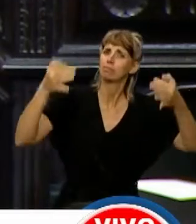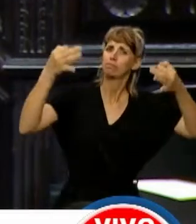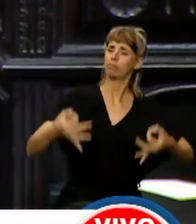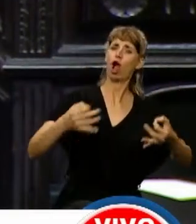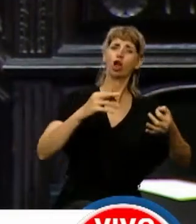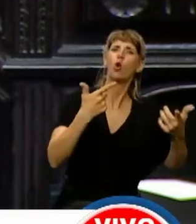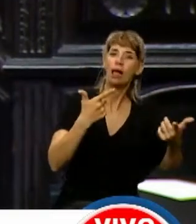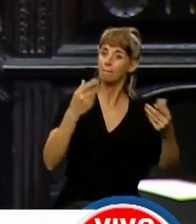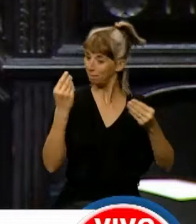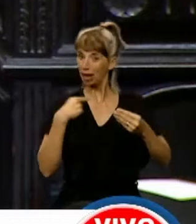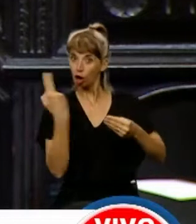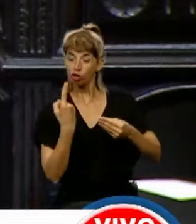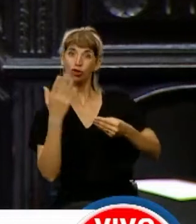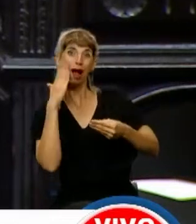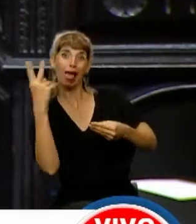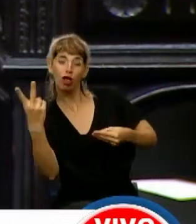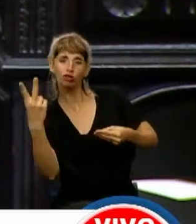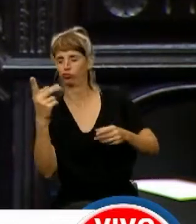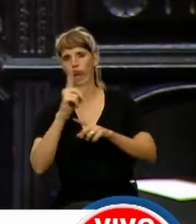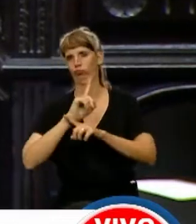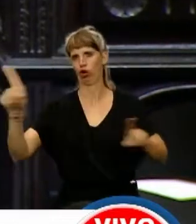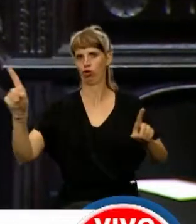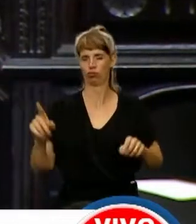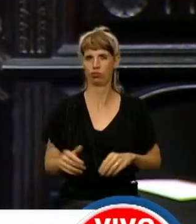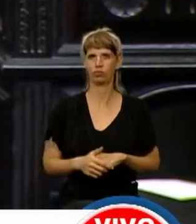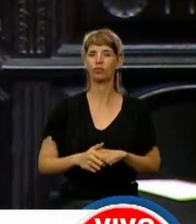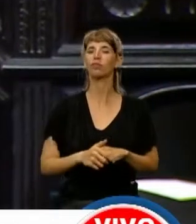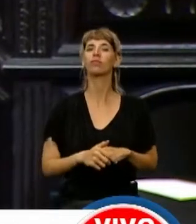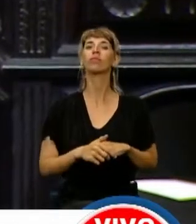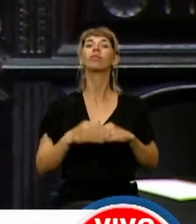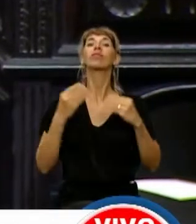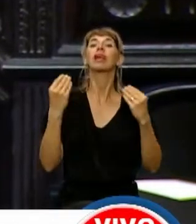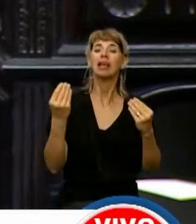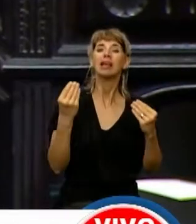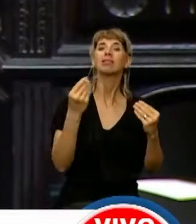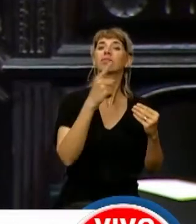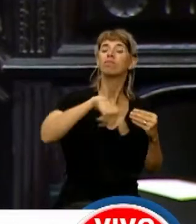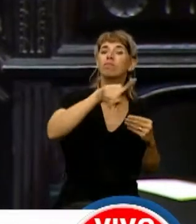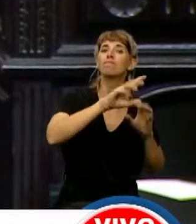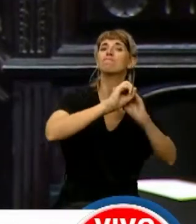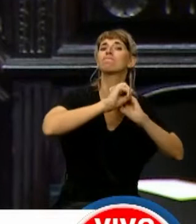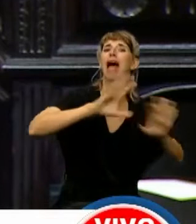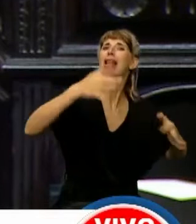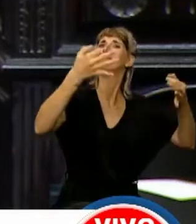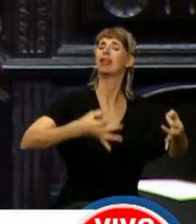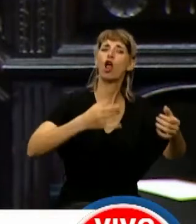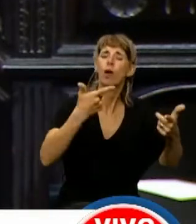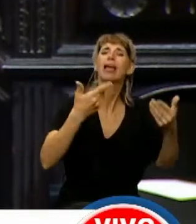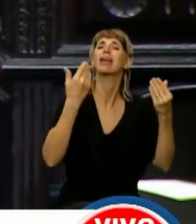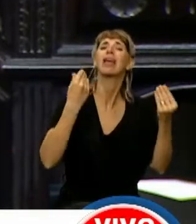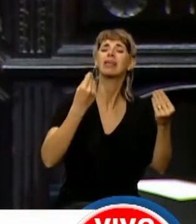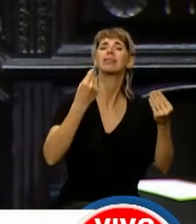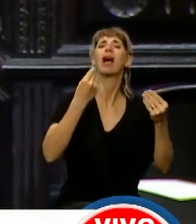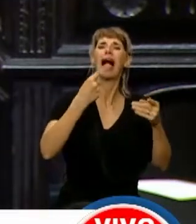nosotros no tenemos doble moral. No tener moral es tener un vacunatorio VIP, es tener funcionarios